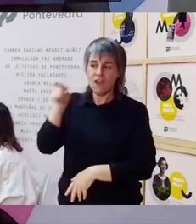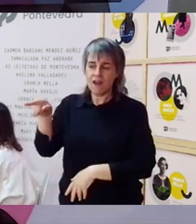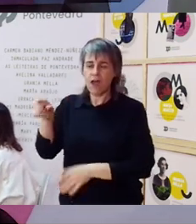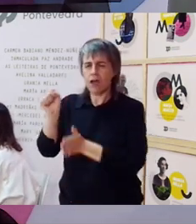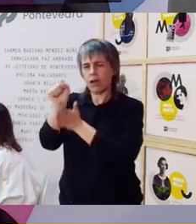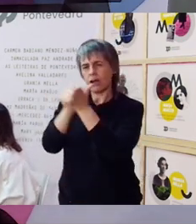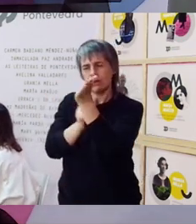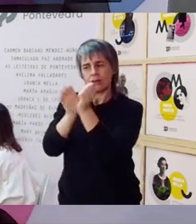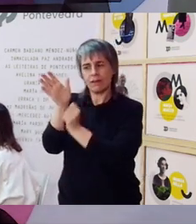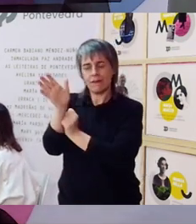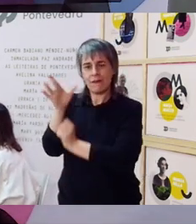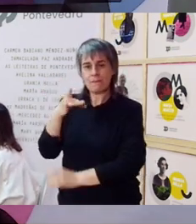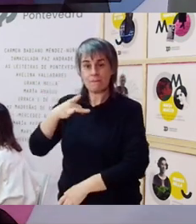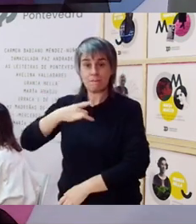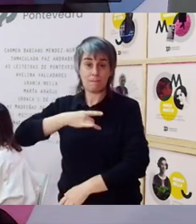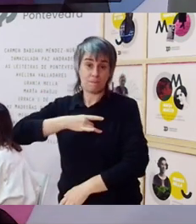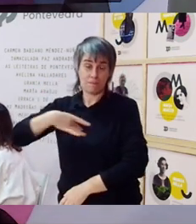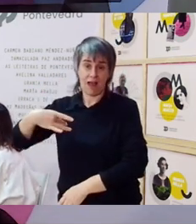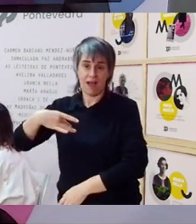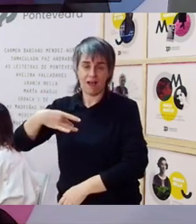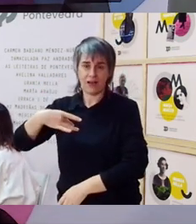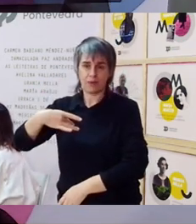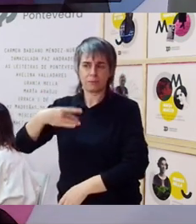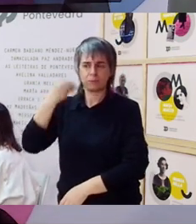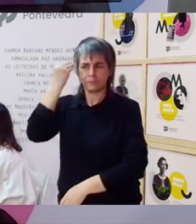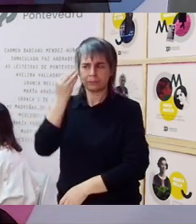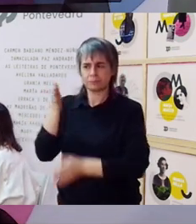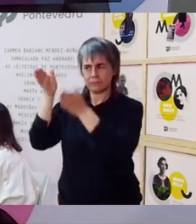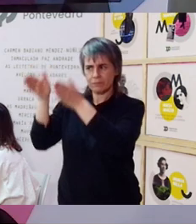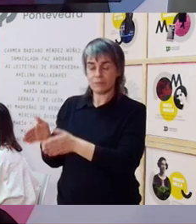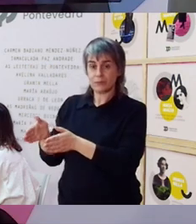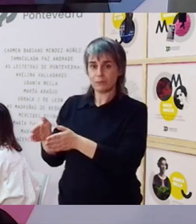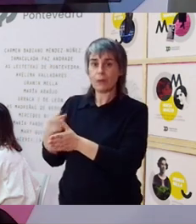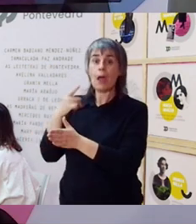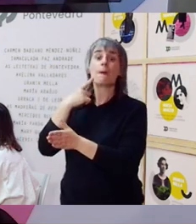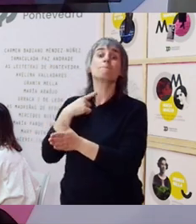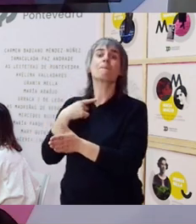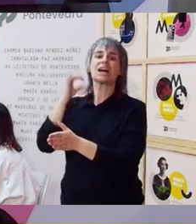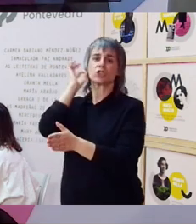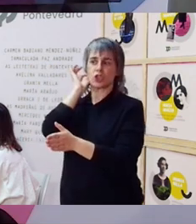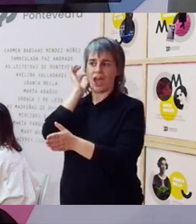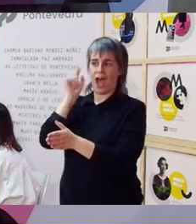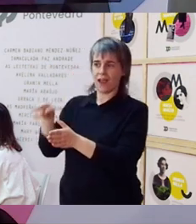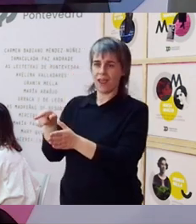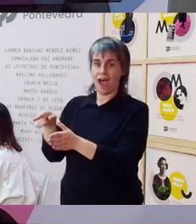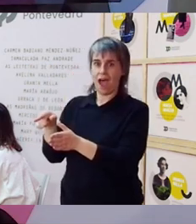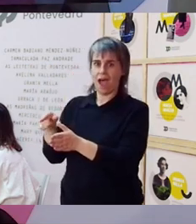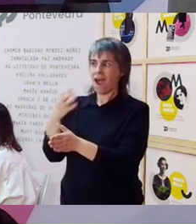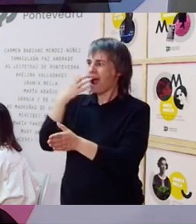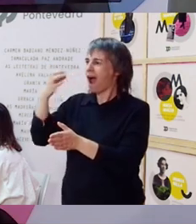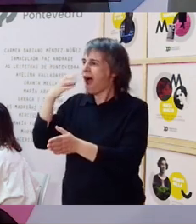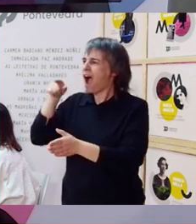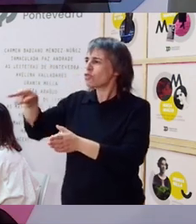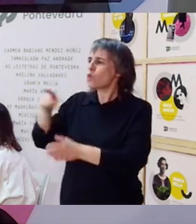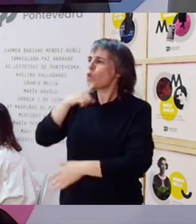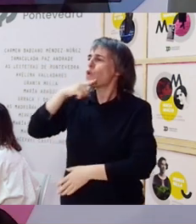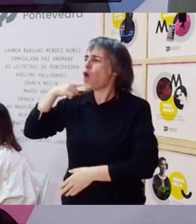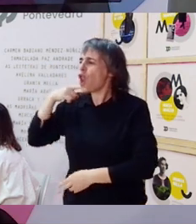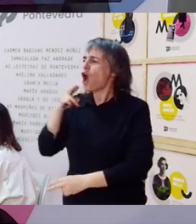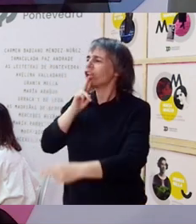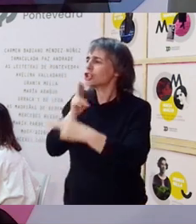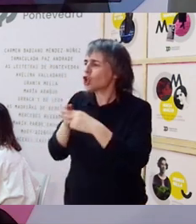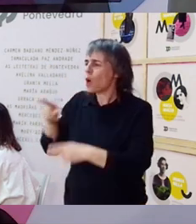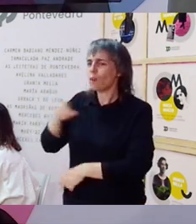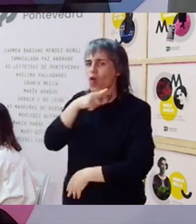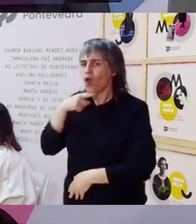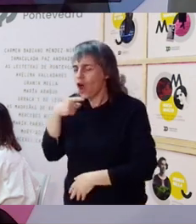blancos e pensaron que era a pasionaria, empezaron a gritar ¡Dolores, Dolores, Dolores!